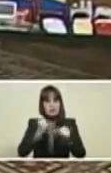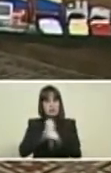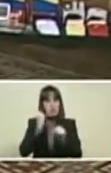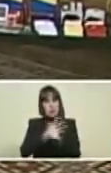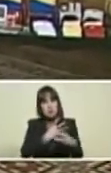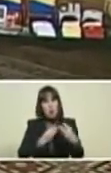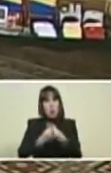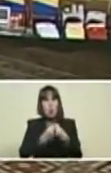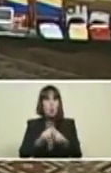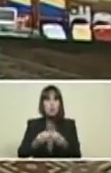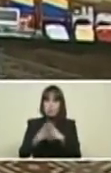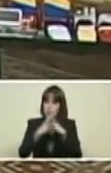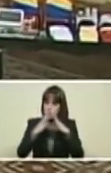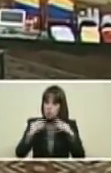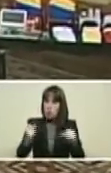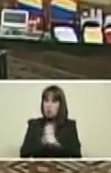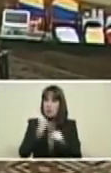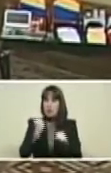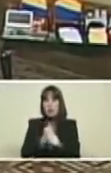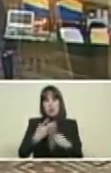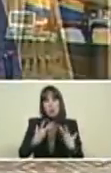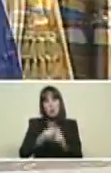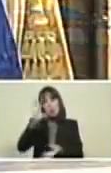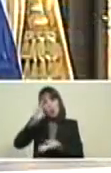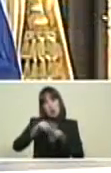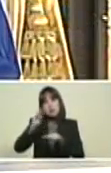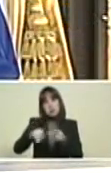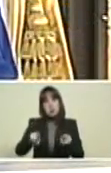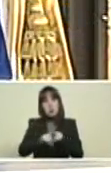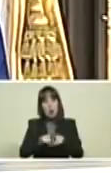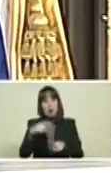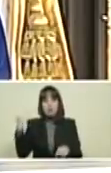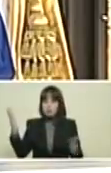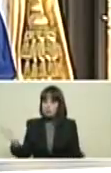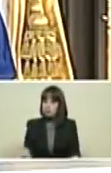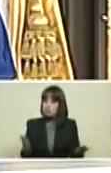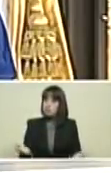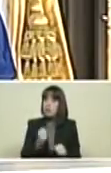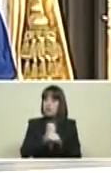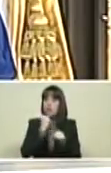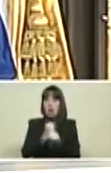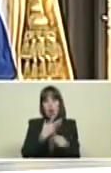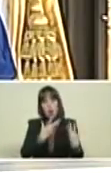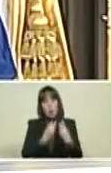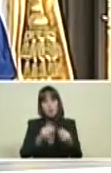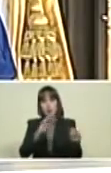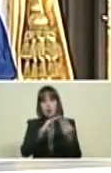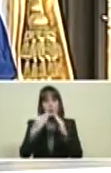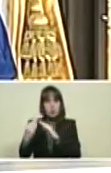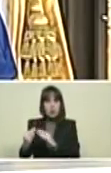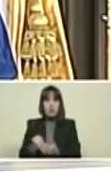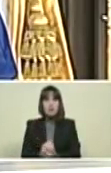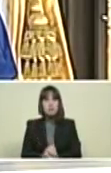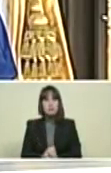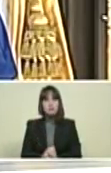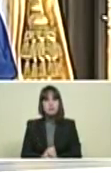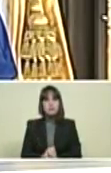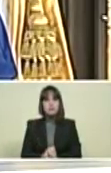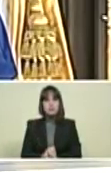Todos hacemos por todo. Se resume ahí. Vamos a trabajar la comunidad. Igualmente,